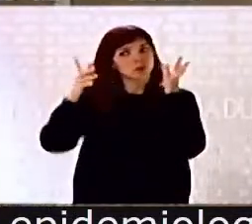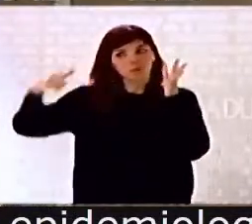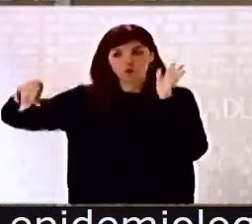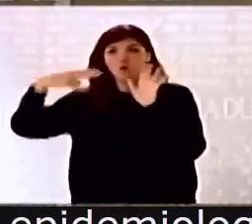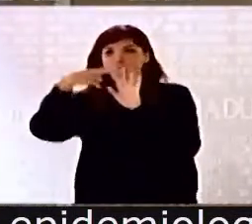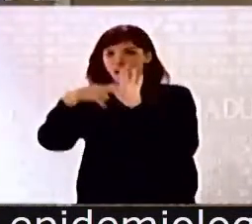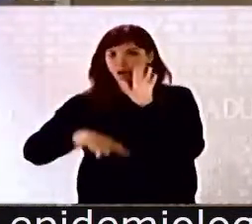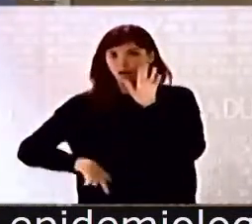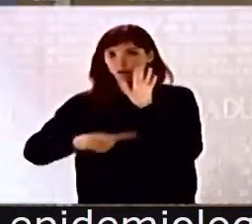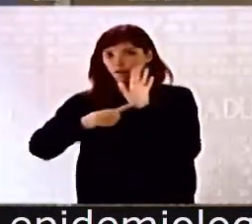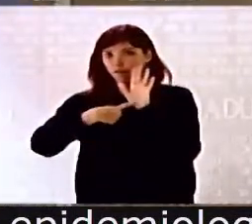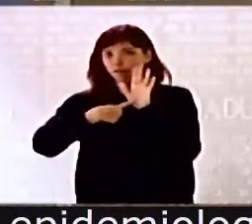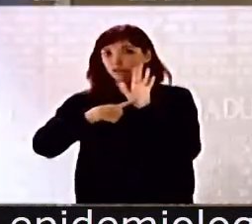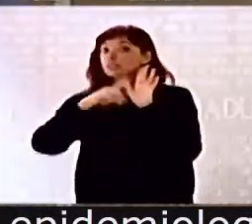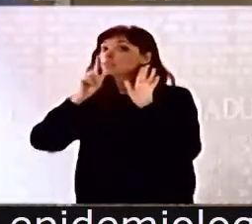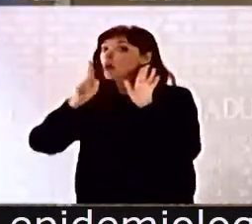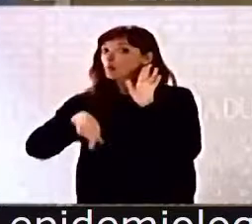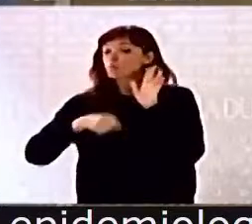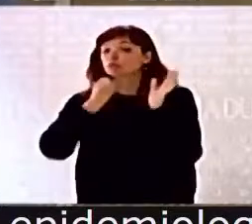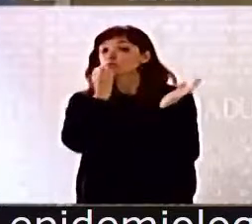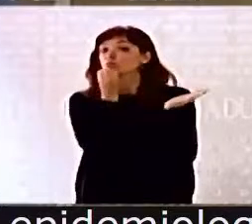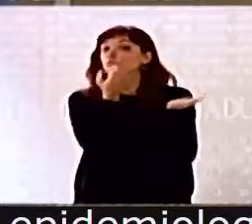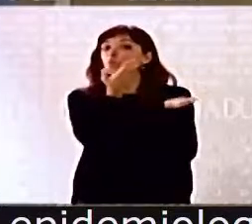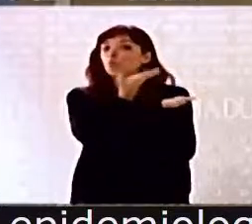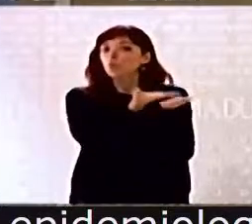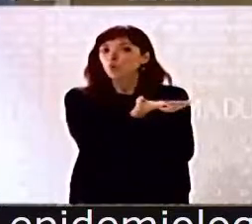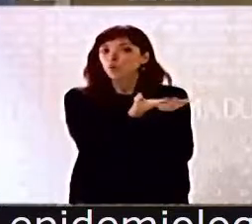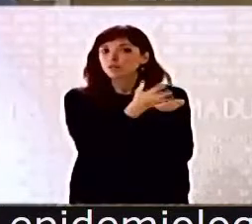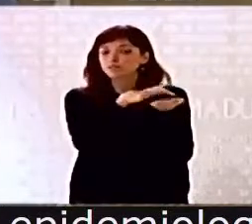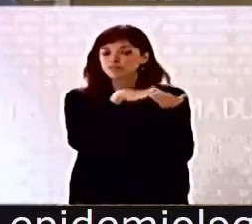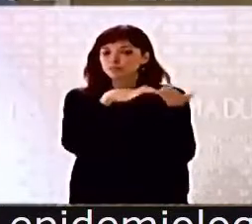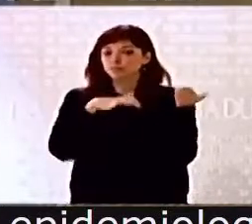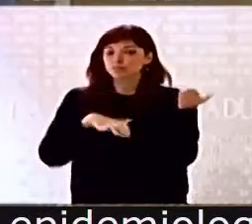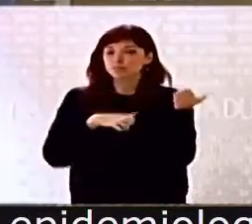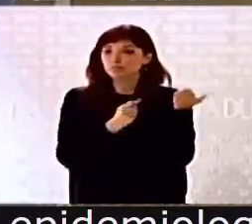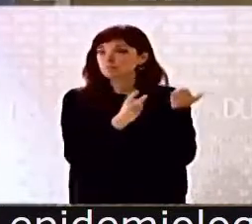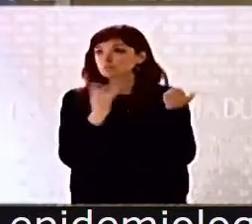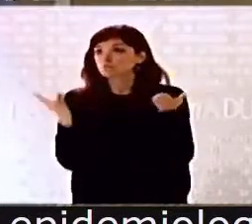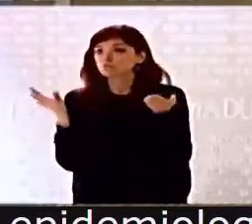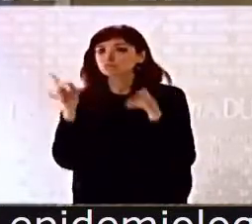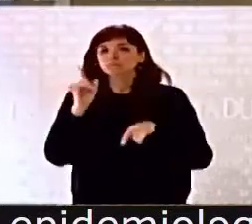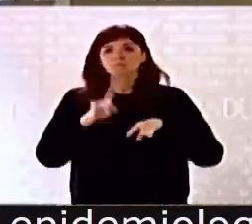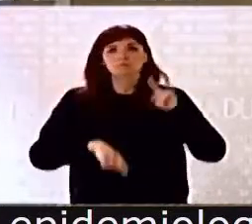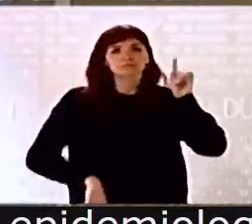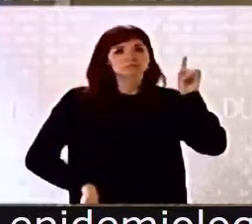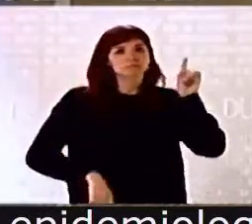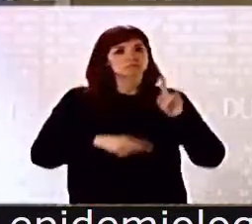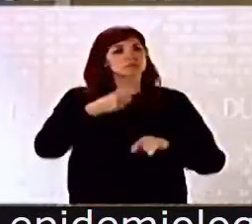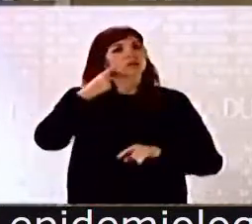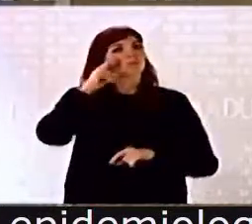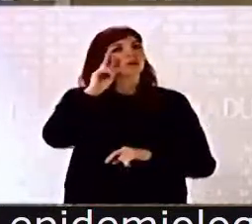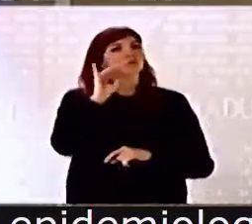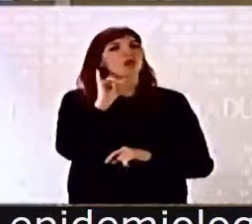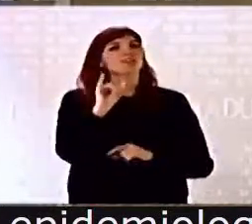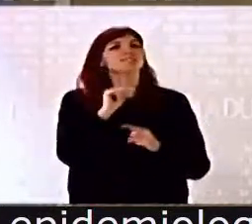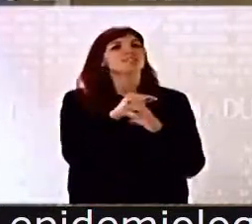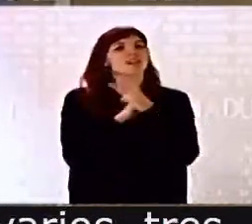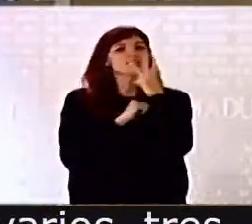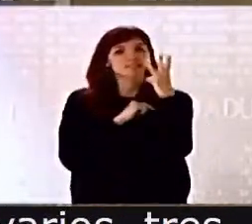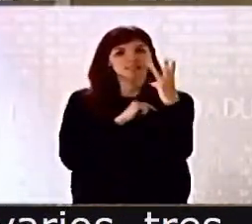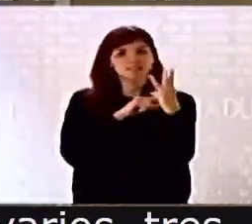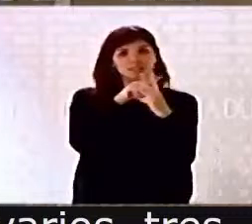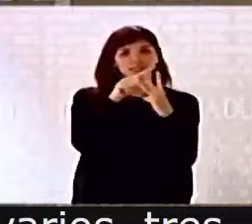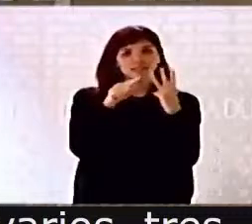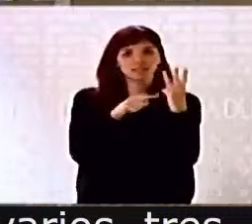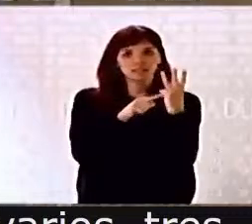Incluso hay una declaración que hay varios epidemiólogos, en concreto 3 epidemiólogos, que han hecho en relación con